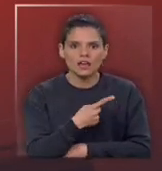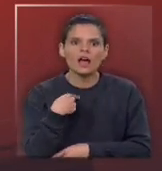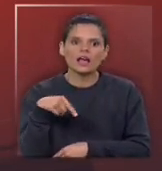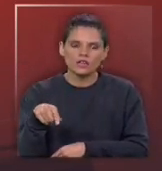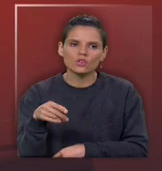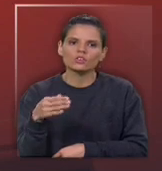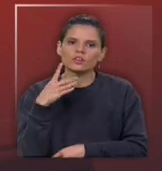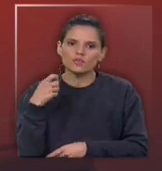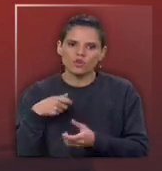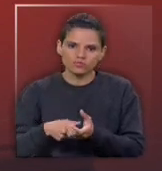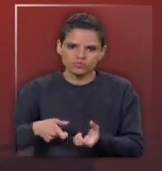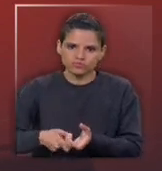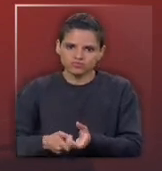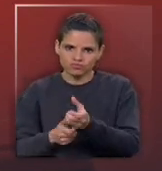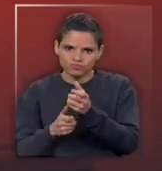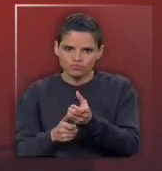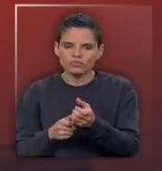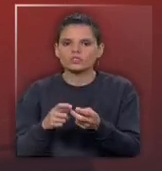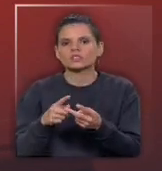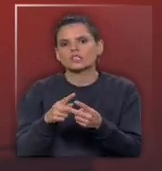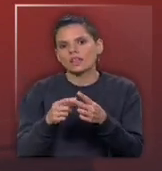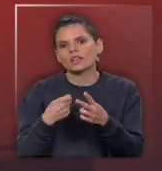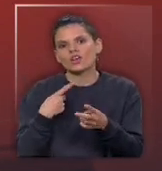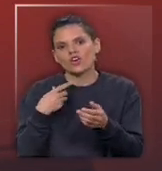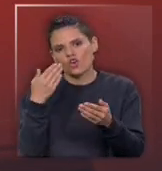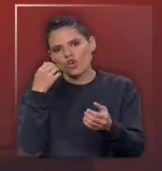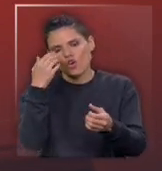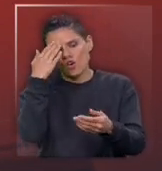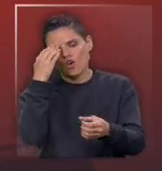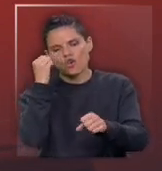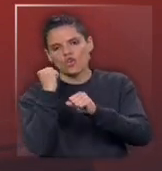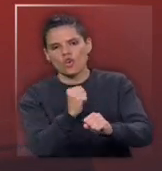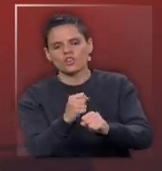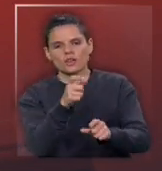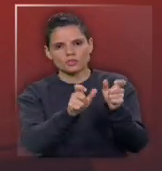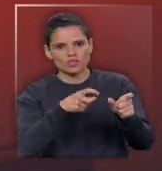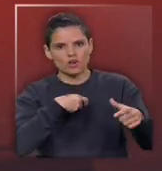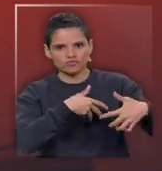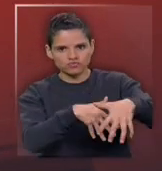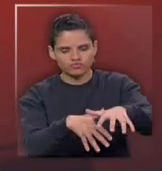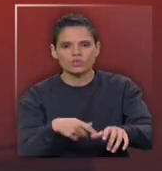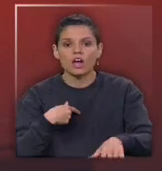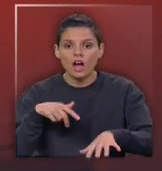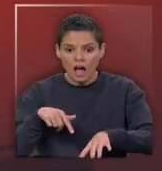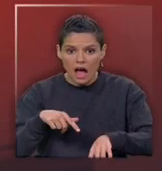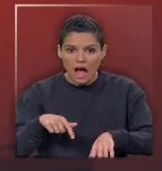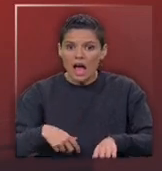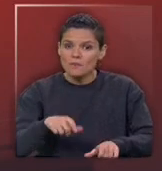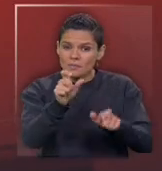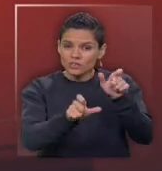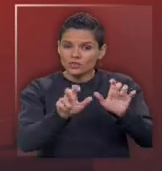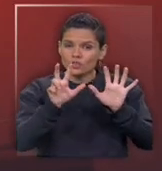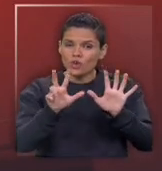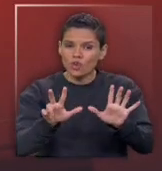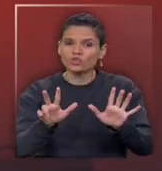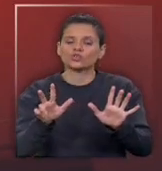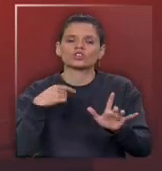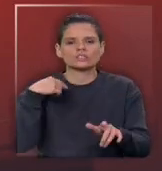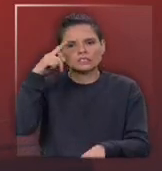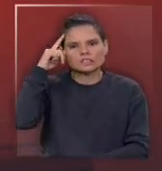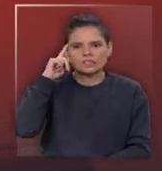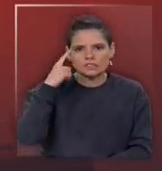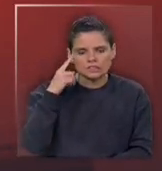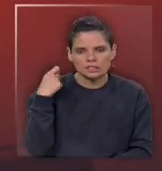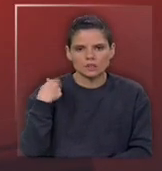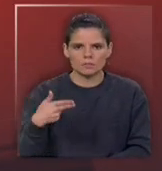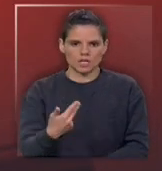escopetas antimotines con balines en contra de los manifestantes. Hay al menos 8 personas lesionadas con este tipo de